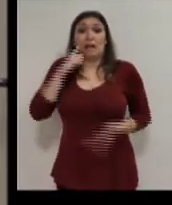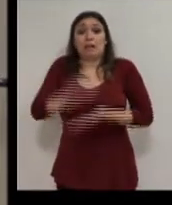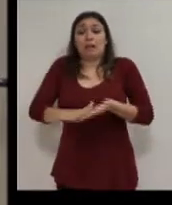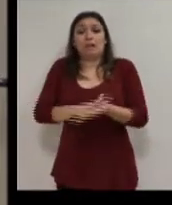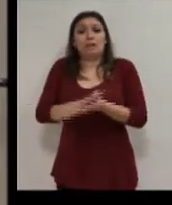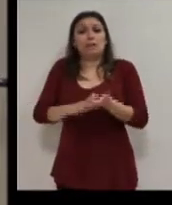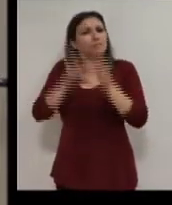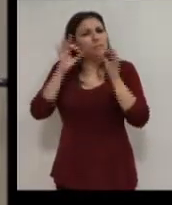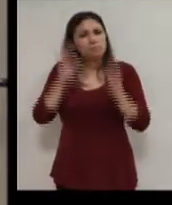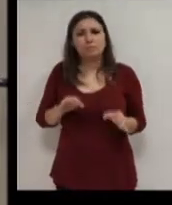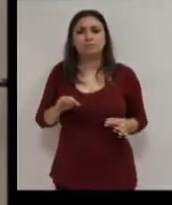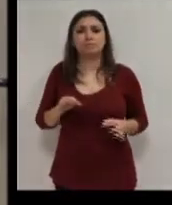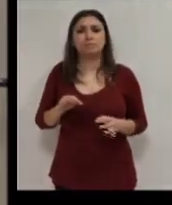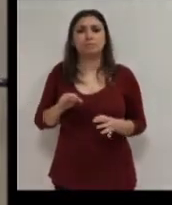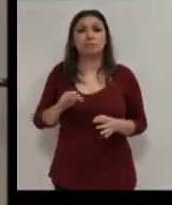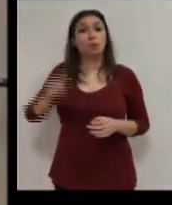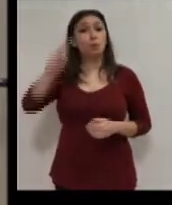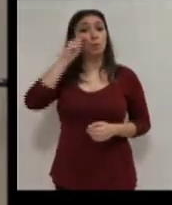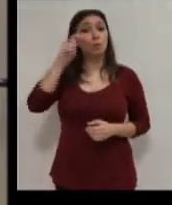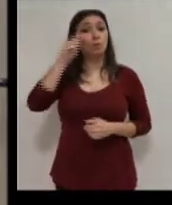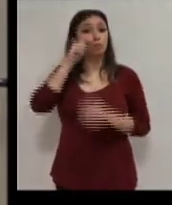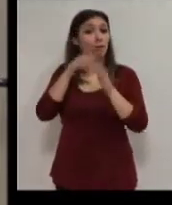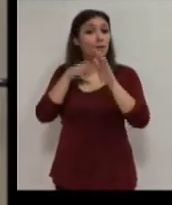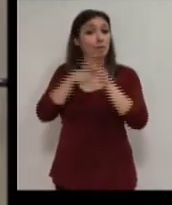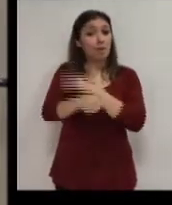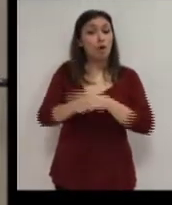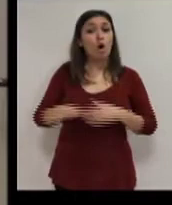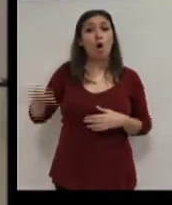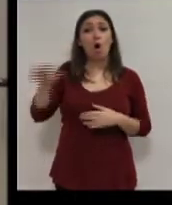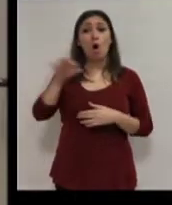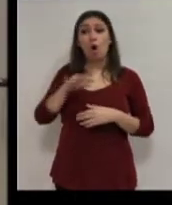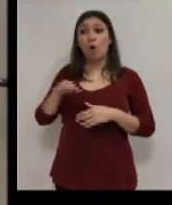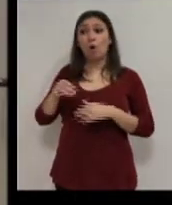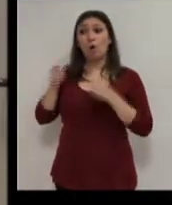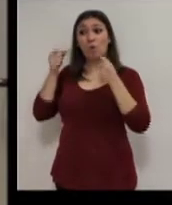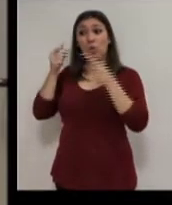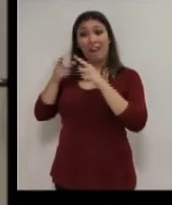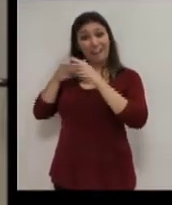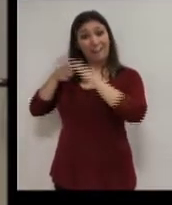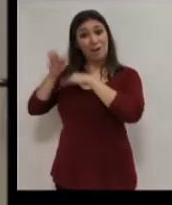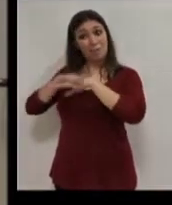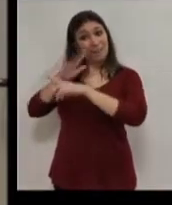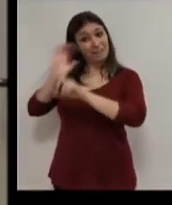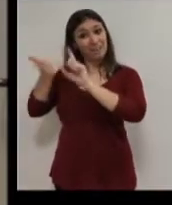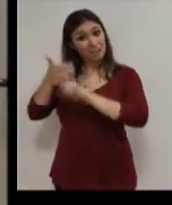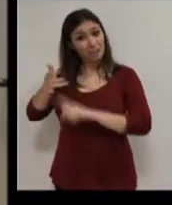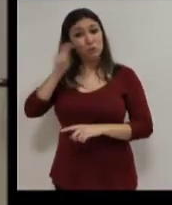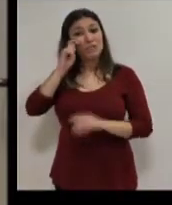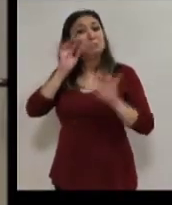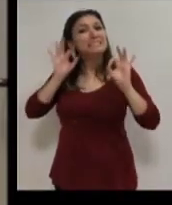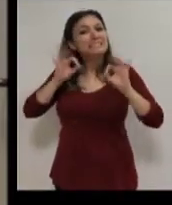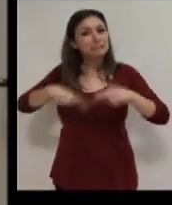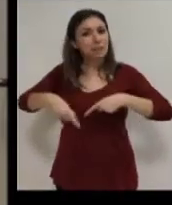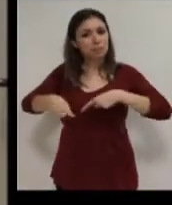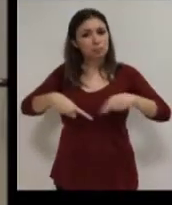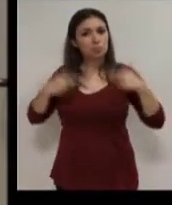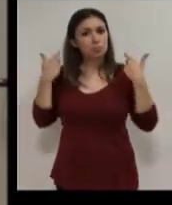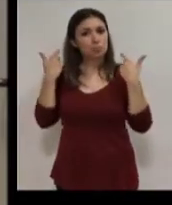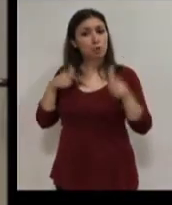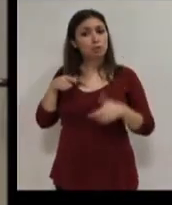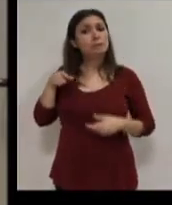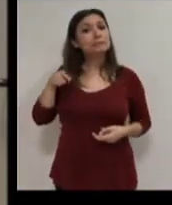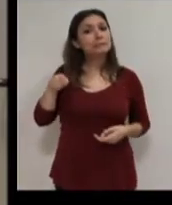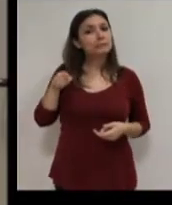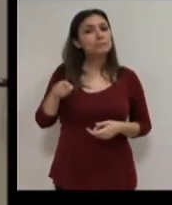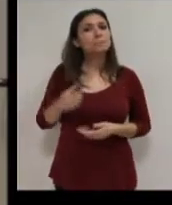En términos generales se puede pensar, yo creo que el turismo accesible o la accesibilidad en el turismo, por lo que respecta al